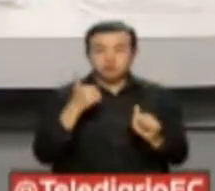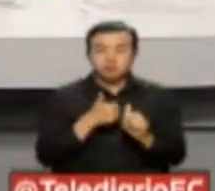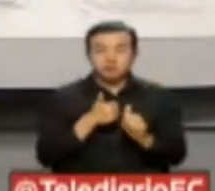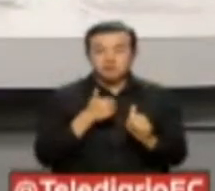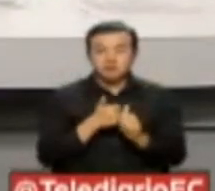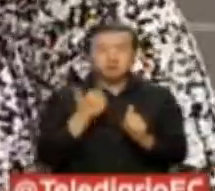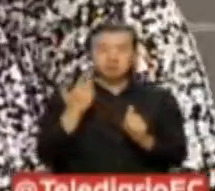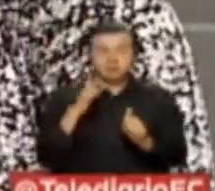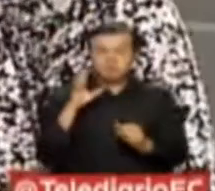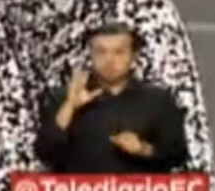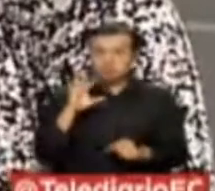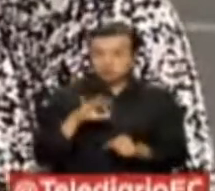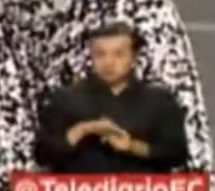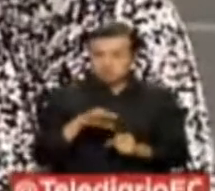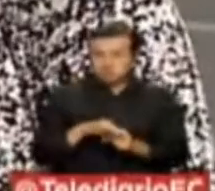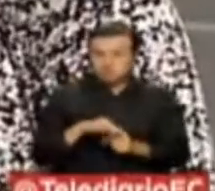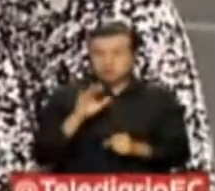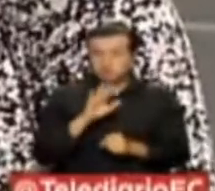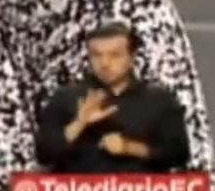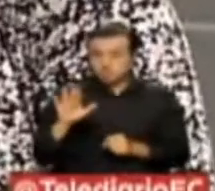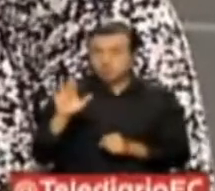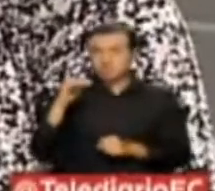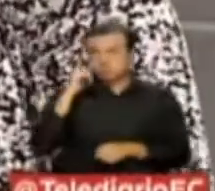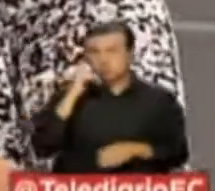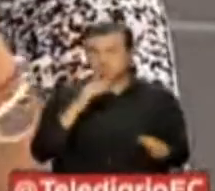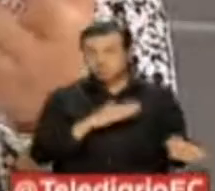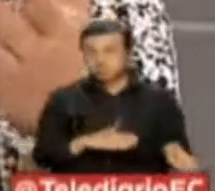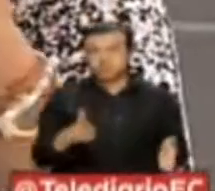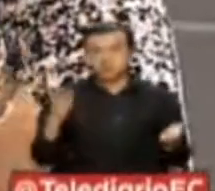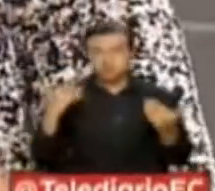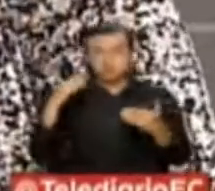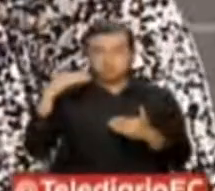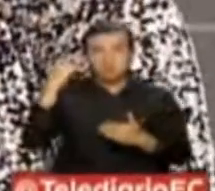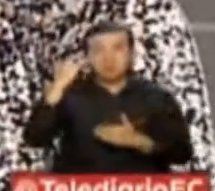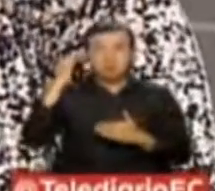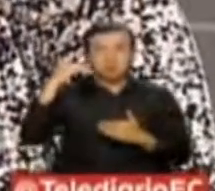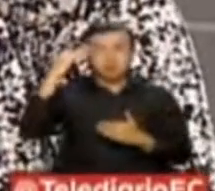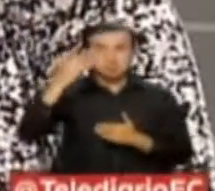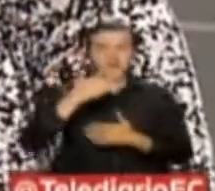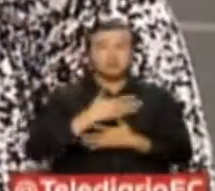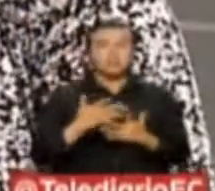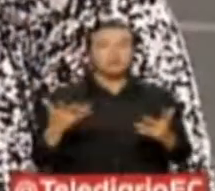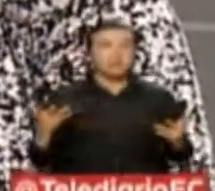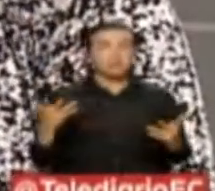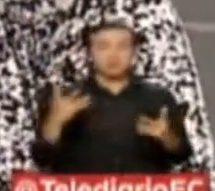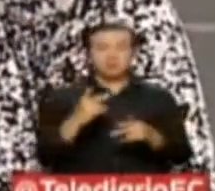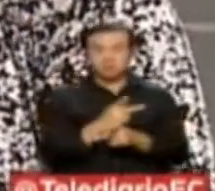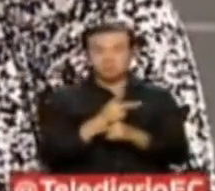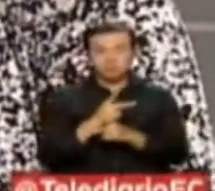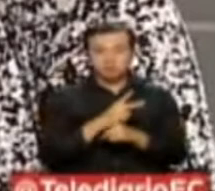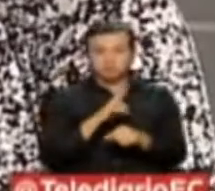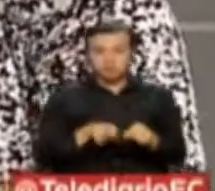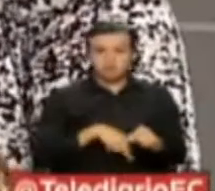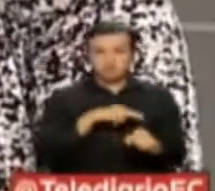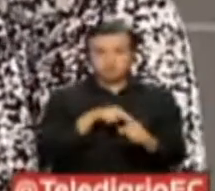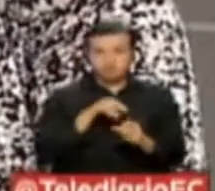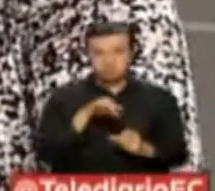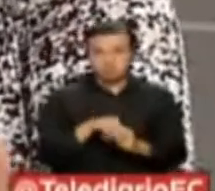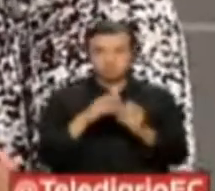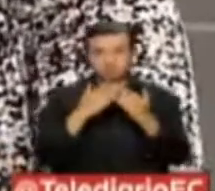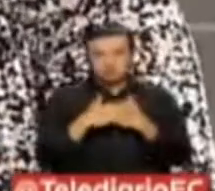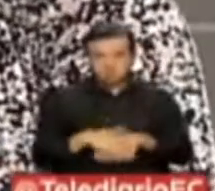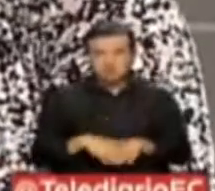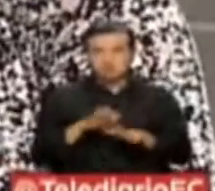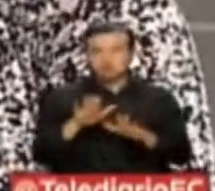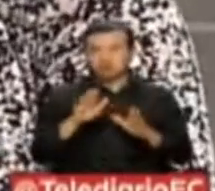las elecciones seccionales y tendría deberíamos en próximos días tener un consejo nacional electoral conformado